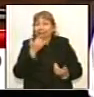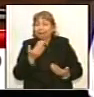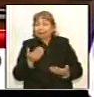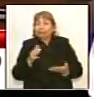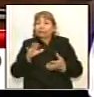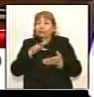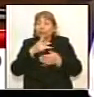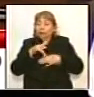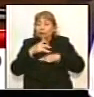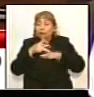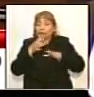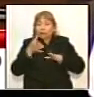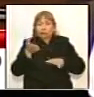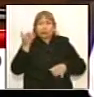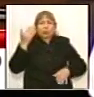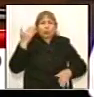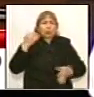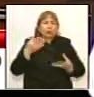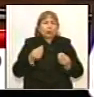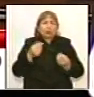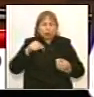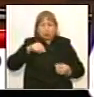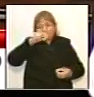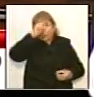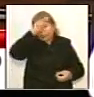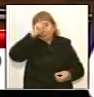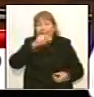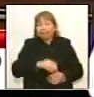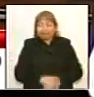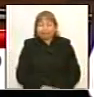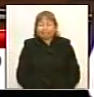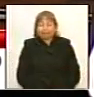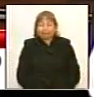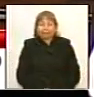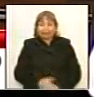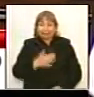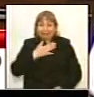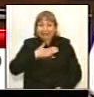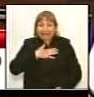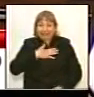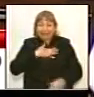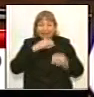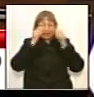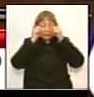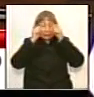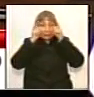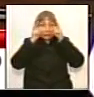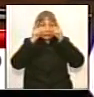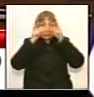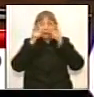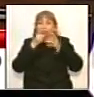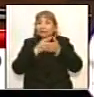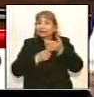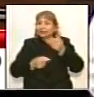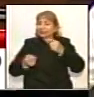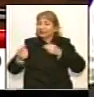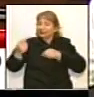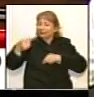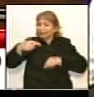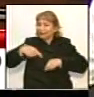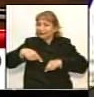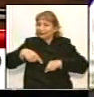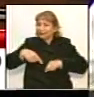llenar un vacío que ha ocurrido mucho en nuestro país. Y me sorprende además que haya gente que ha entrado a este Congreso